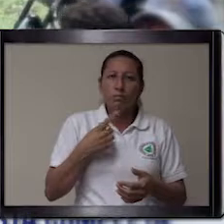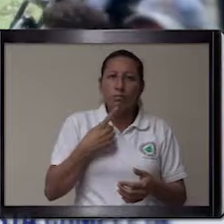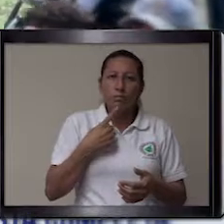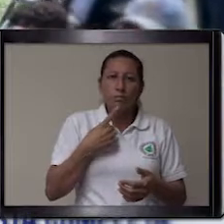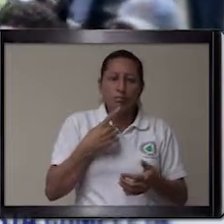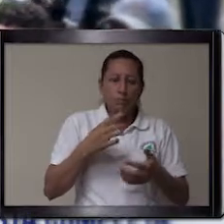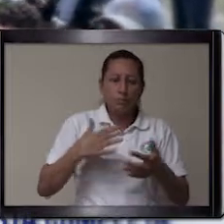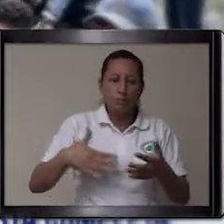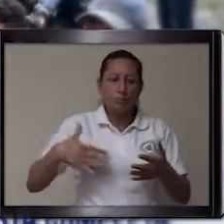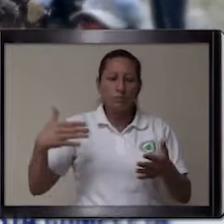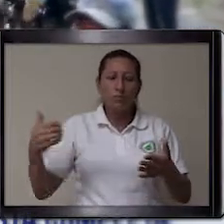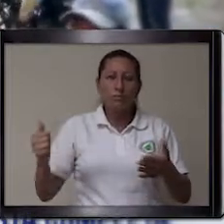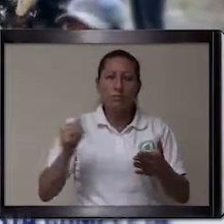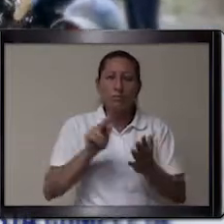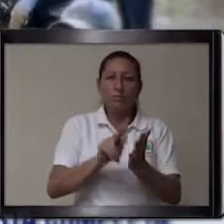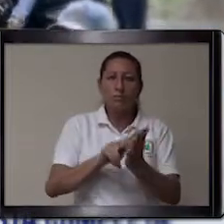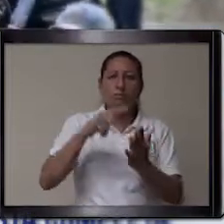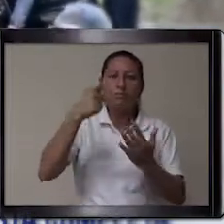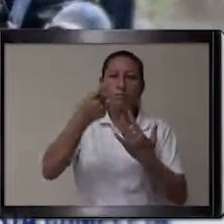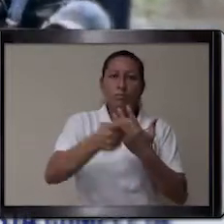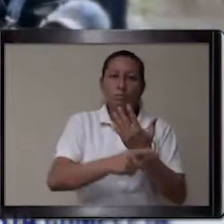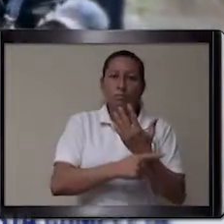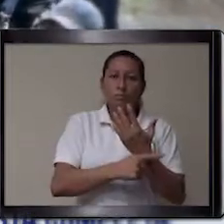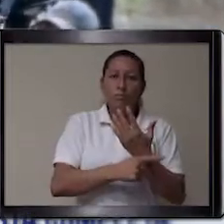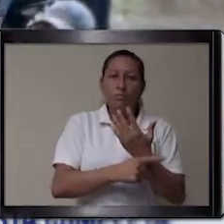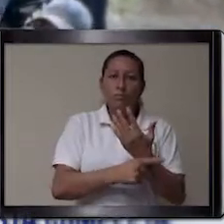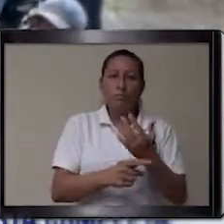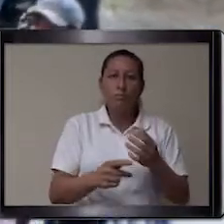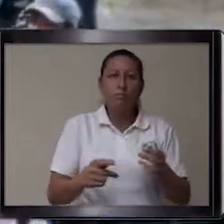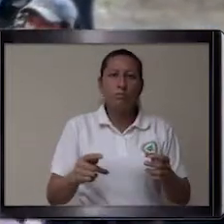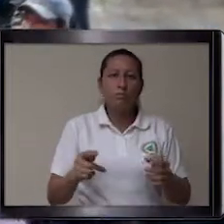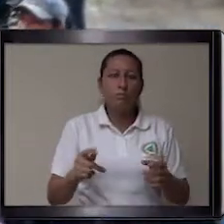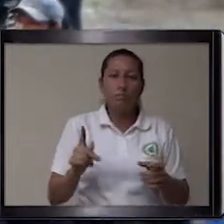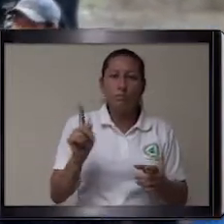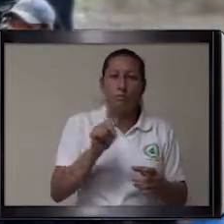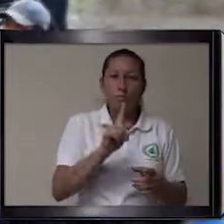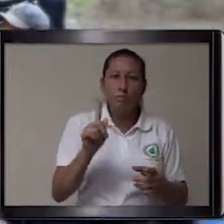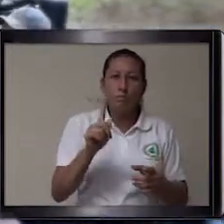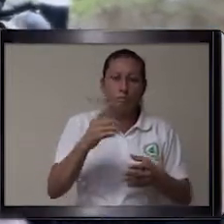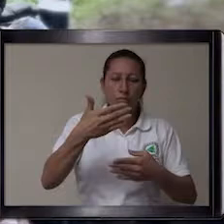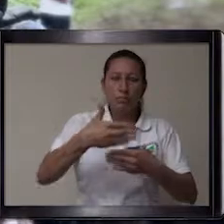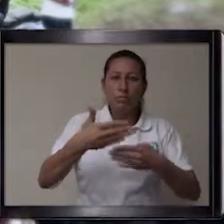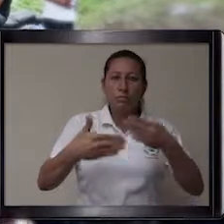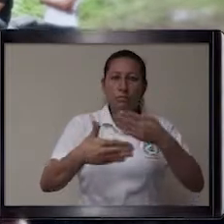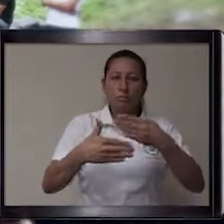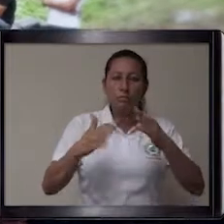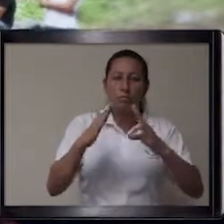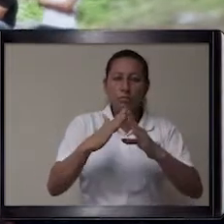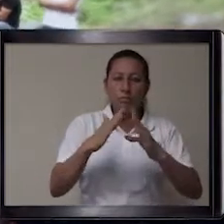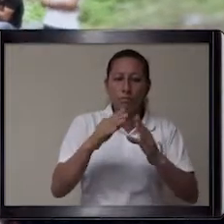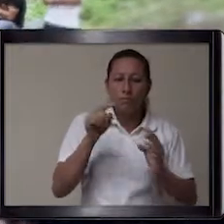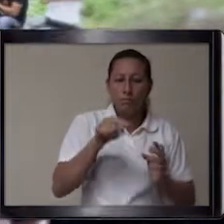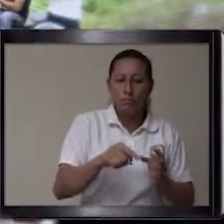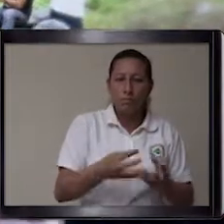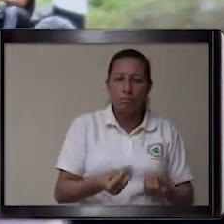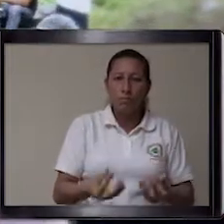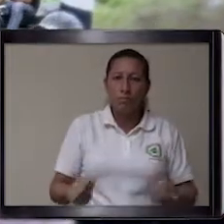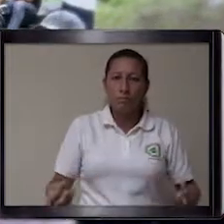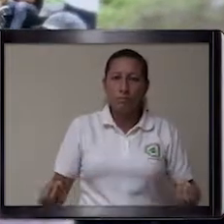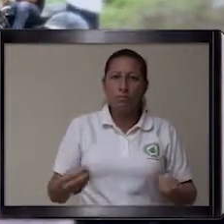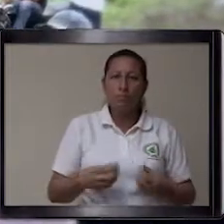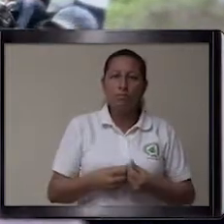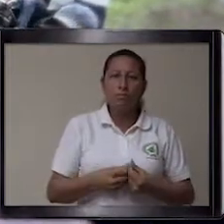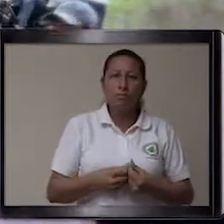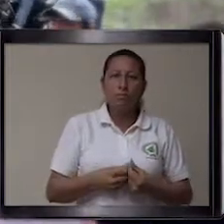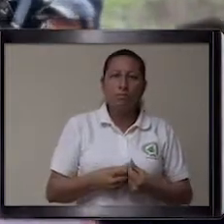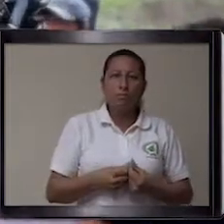proyectos y programas de mitigación, y de esa manera minimizar ya sea el daño a la